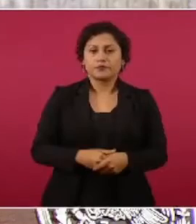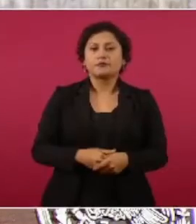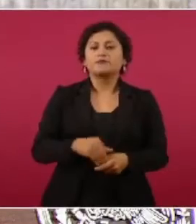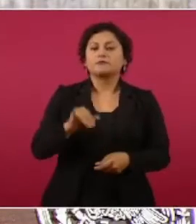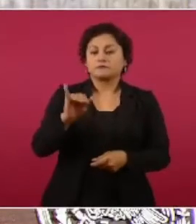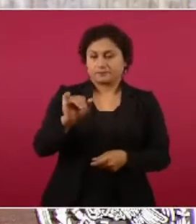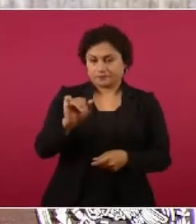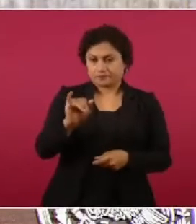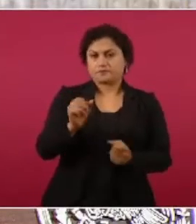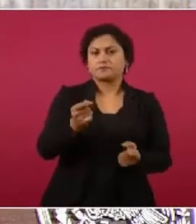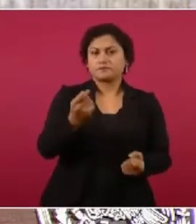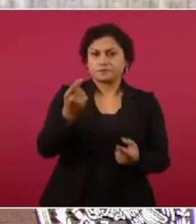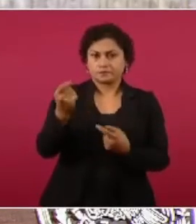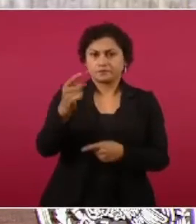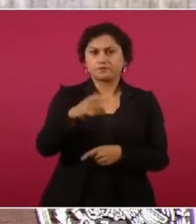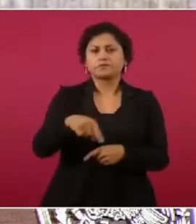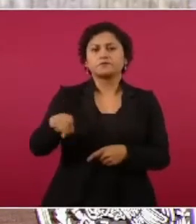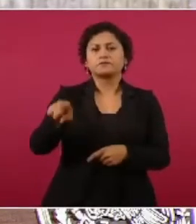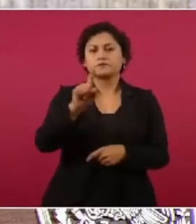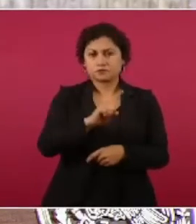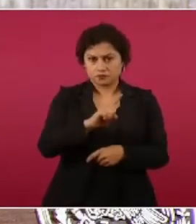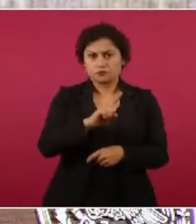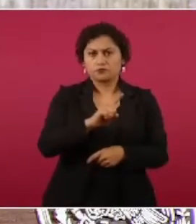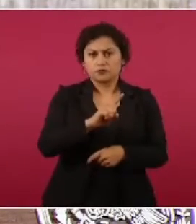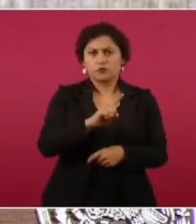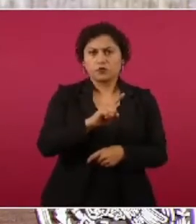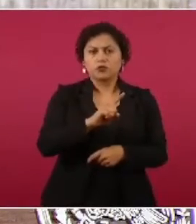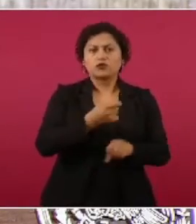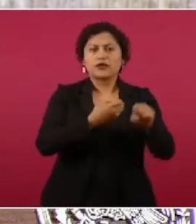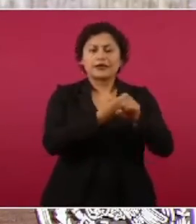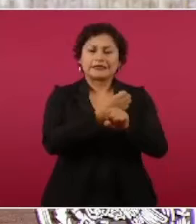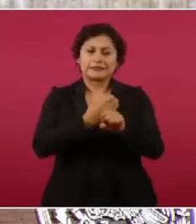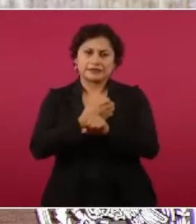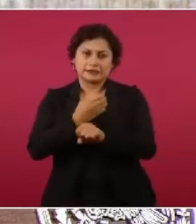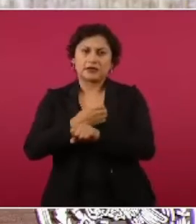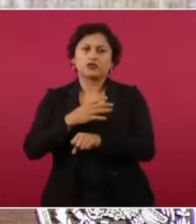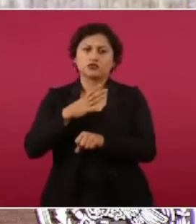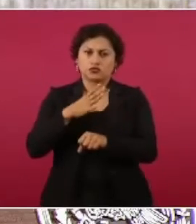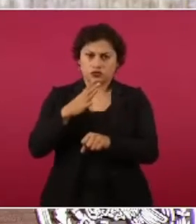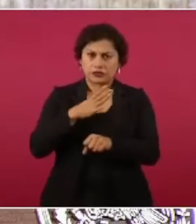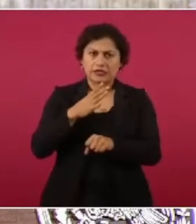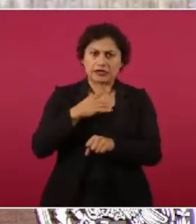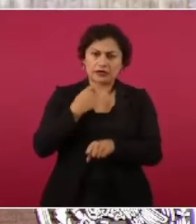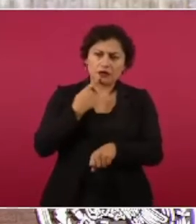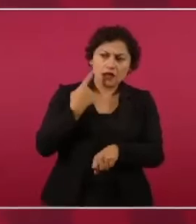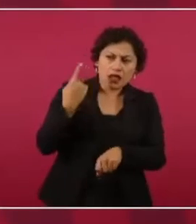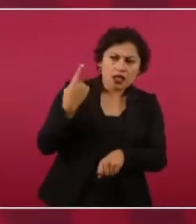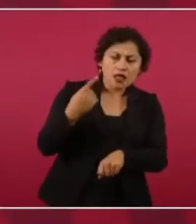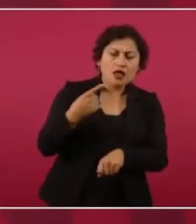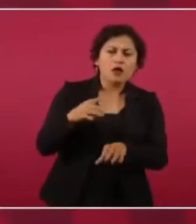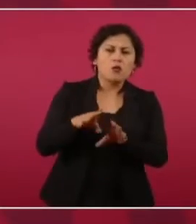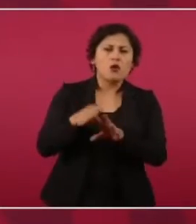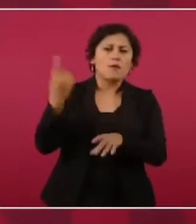en algunos lugares del país, pero no sabía yo de esto. Es la primera